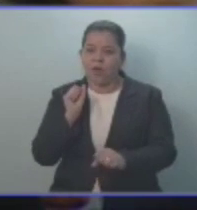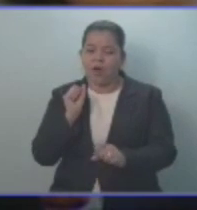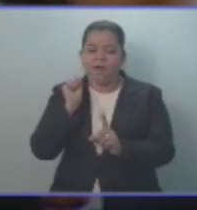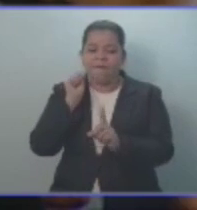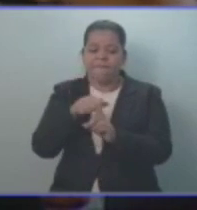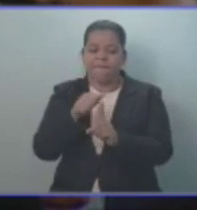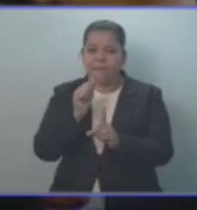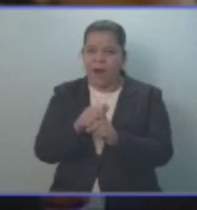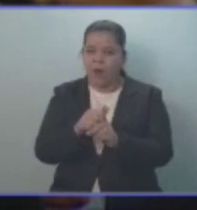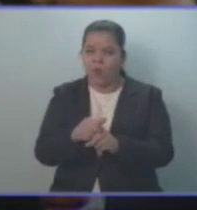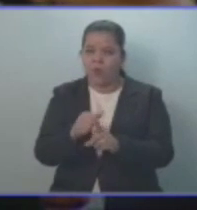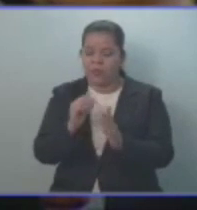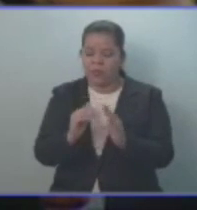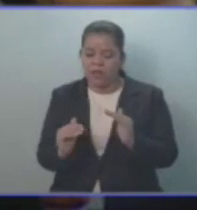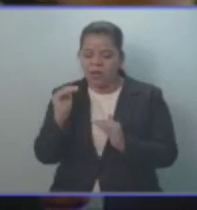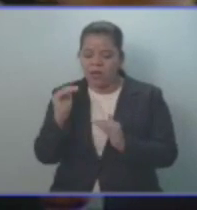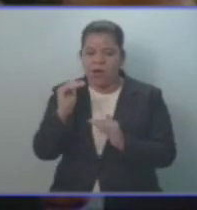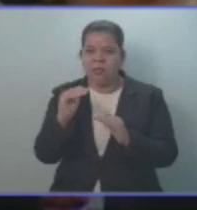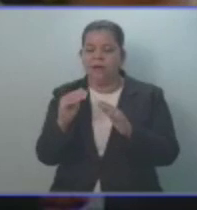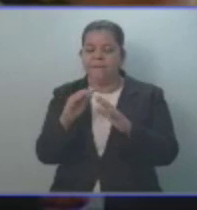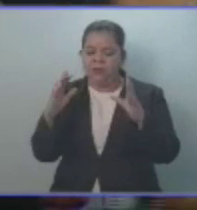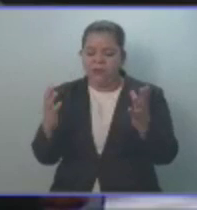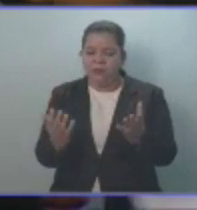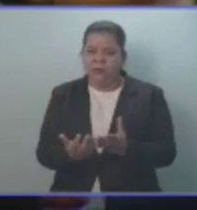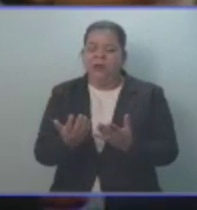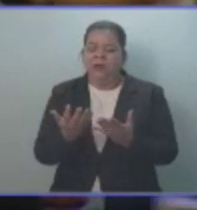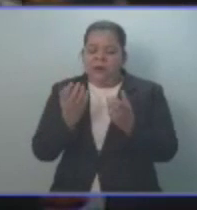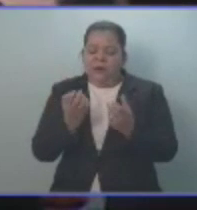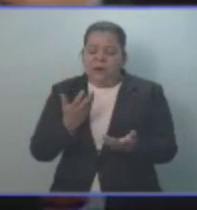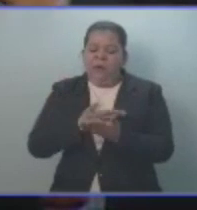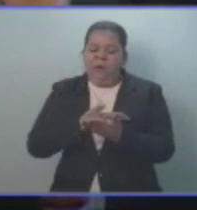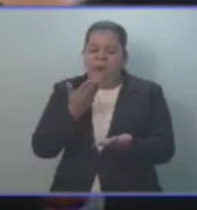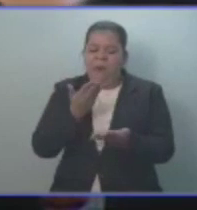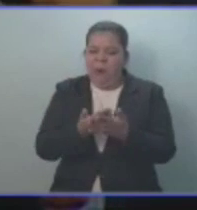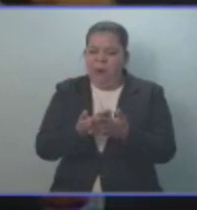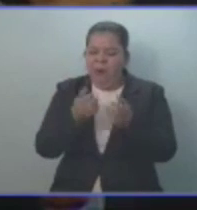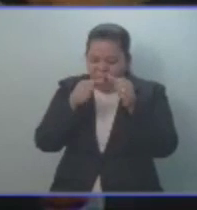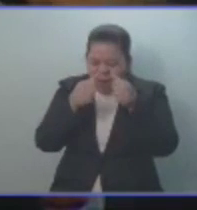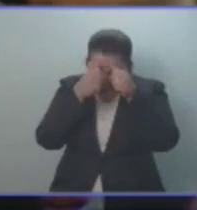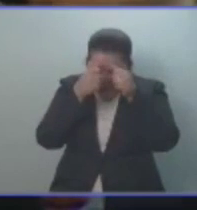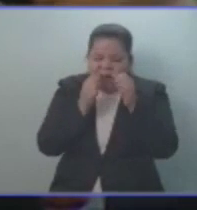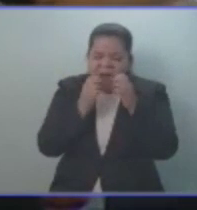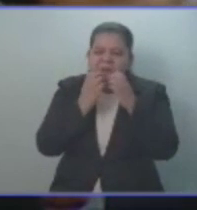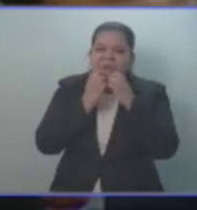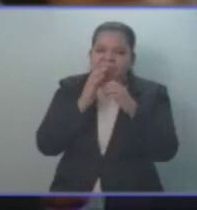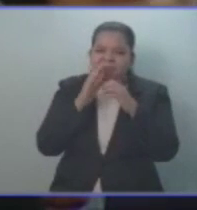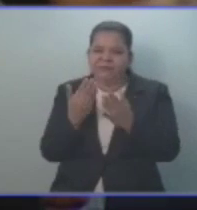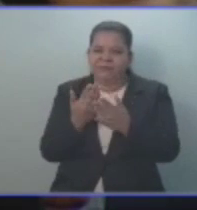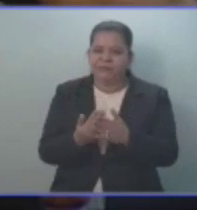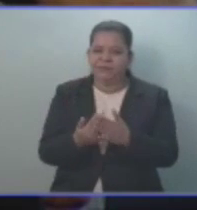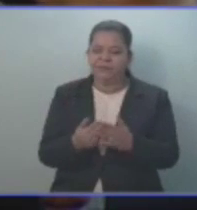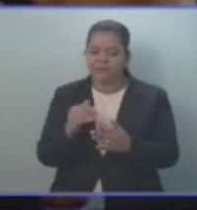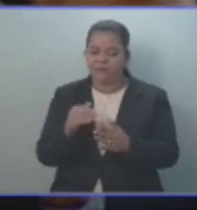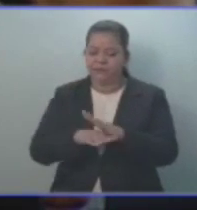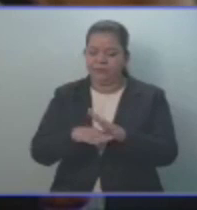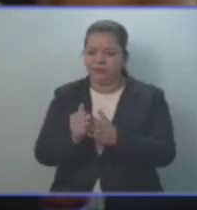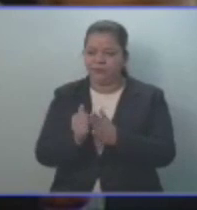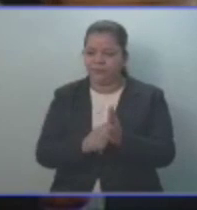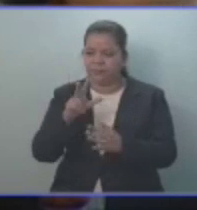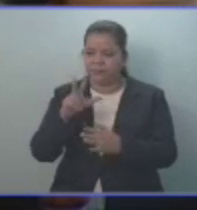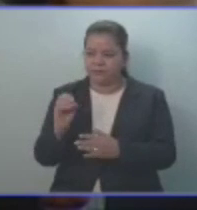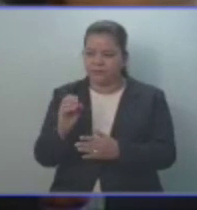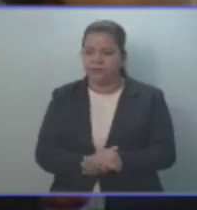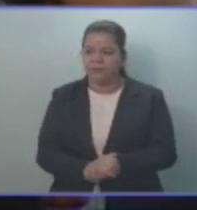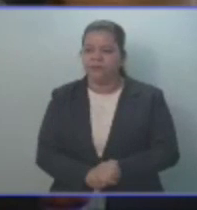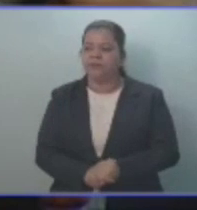internacional, por cuanto propone al Pleno Legislativo ratificar instrumento con reservas de conformidad al artículo 30 de la